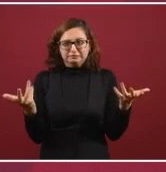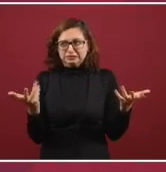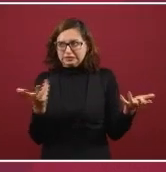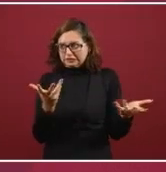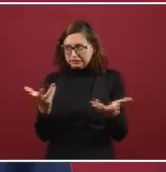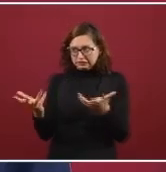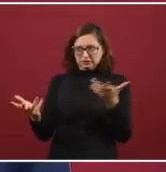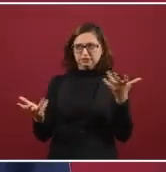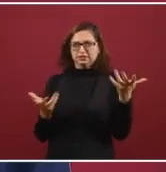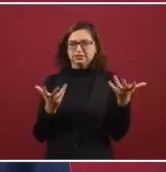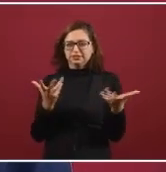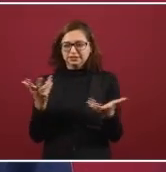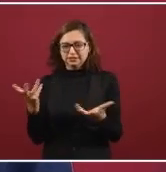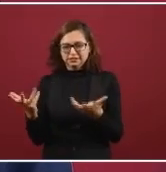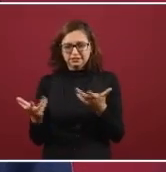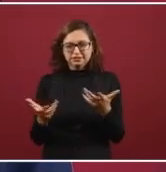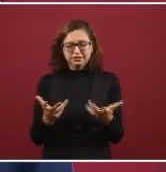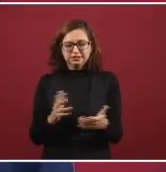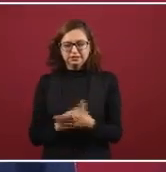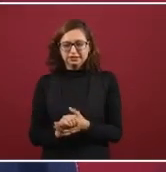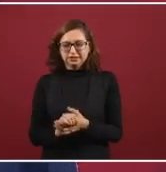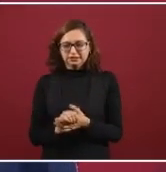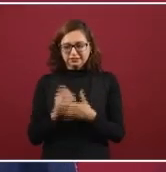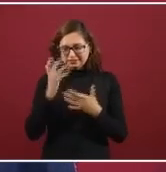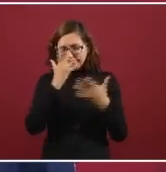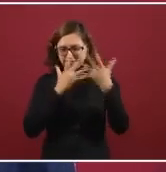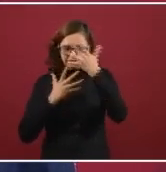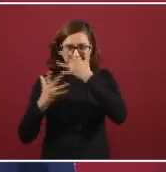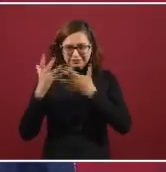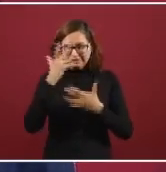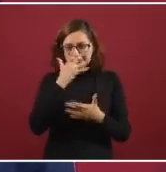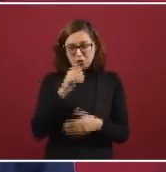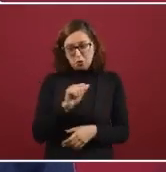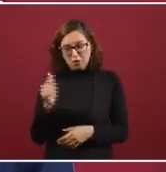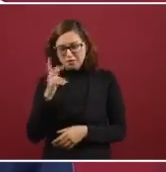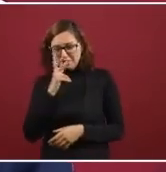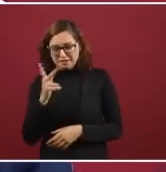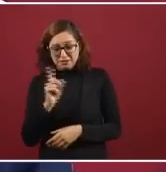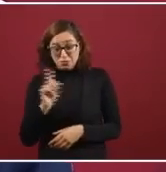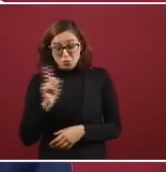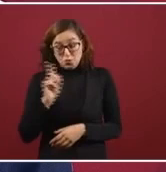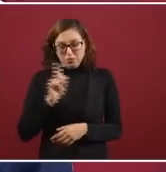destanteados. Iba a usar otra palabra, pero estaba más fuerte.